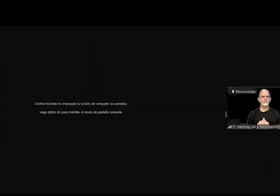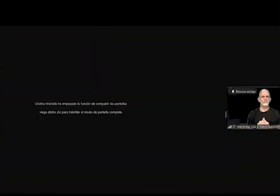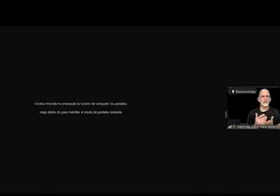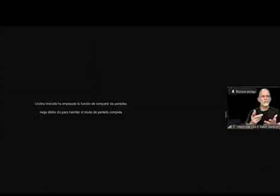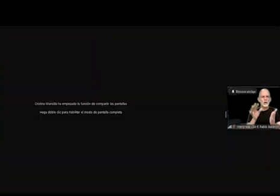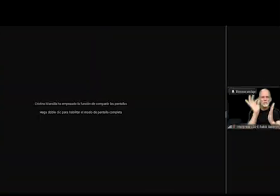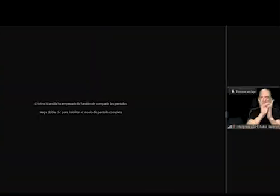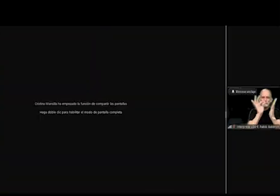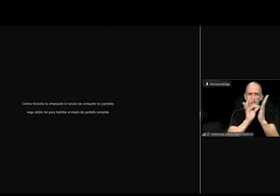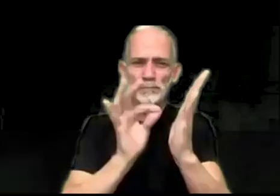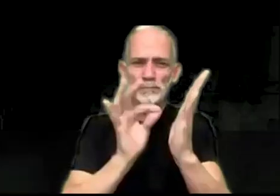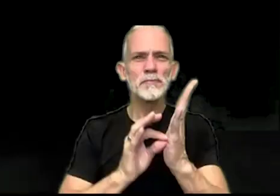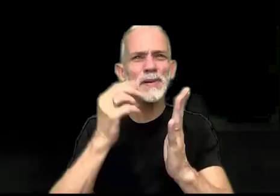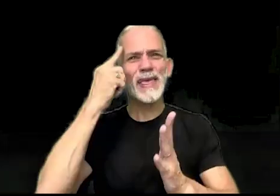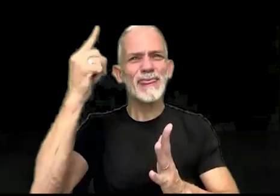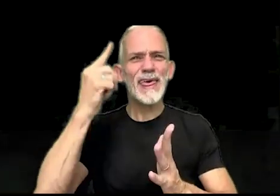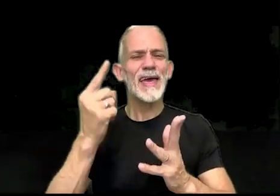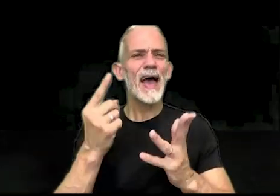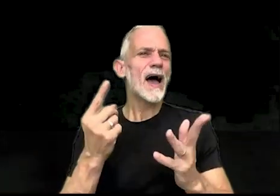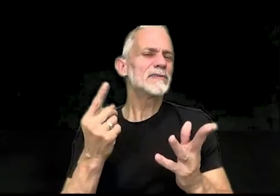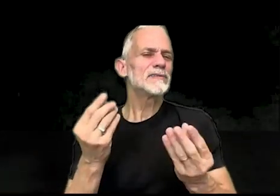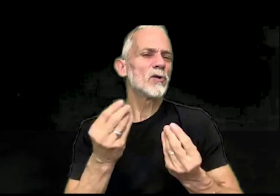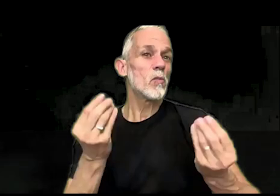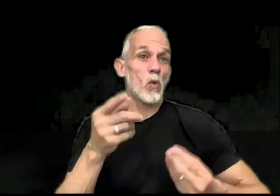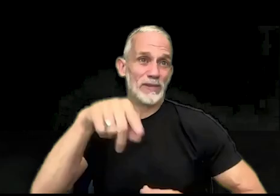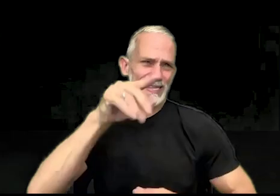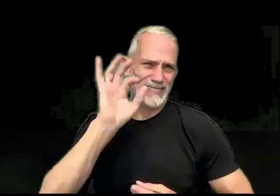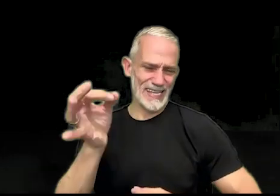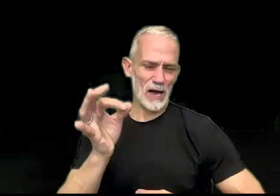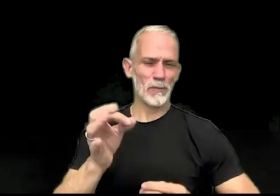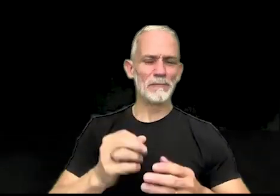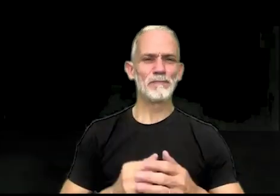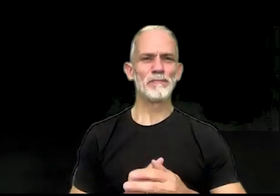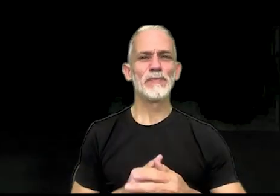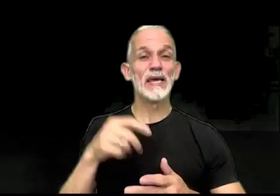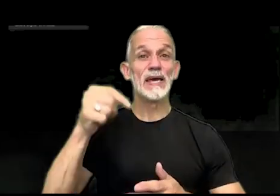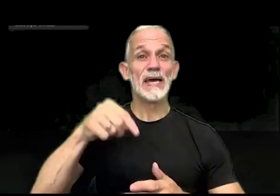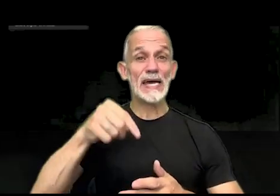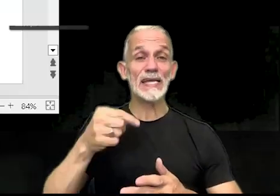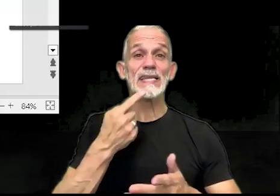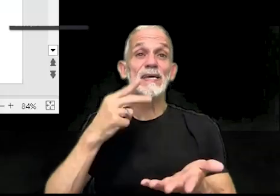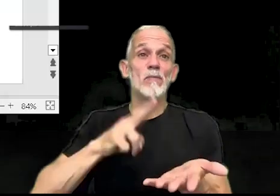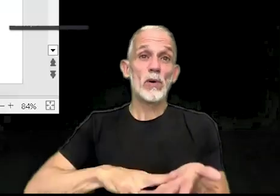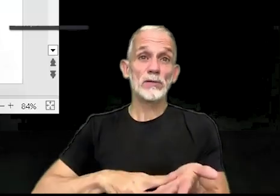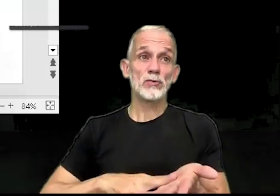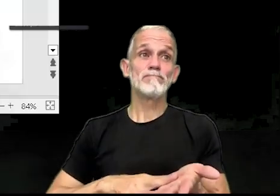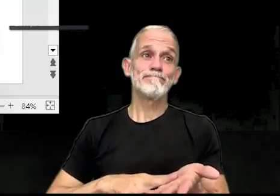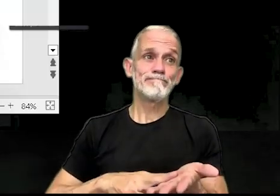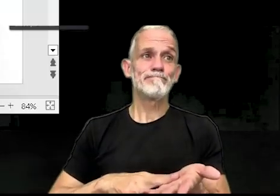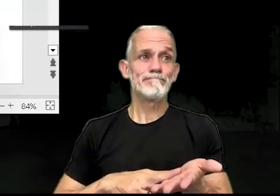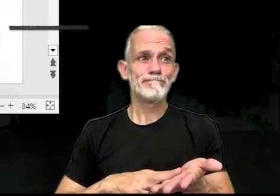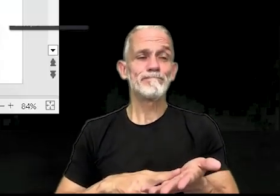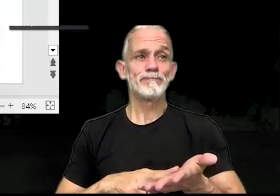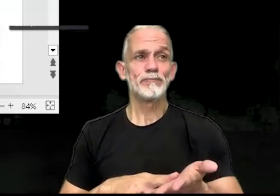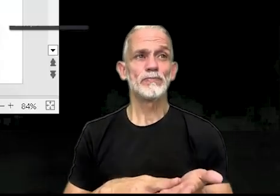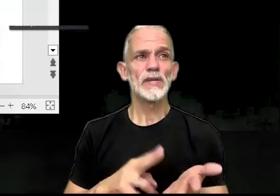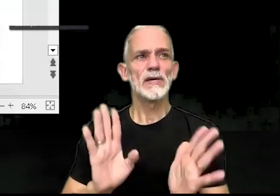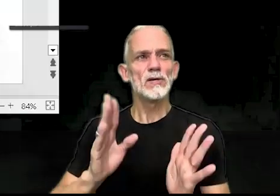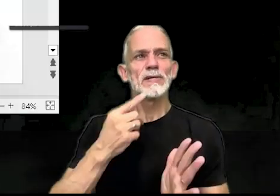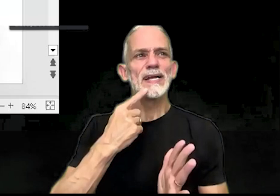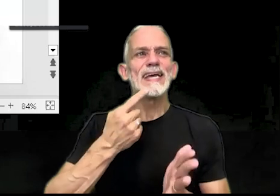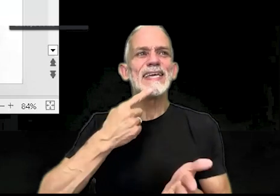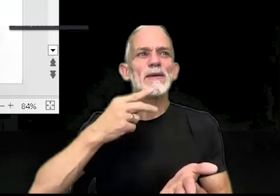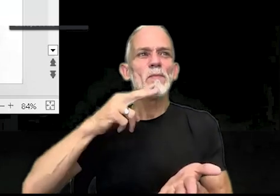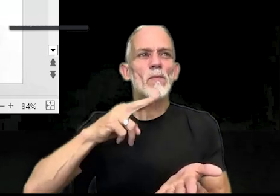un punteo de principales ideas. Como ustedes saben, este es un impuesto que, si bien siempre digo, no